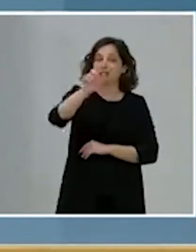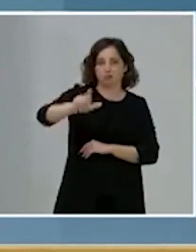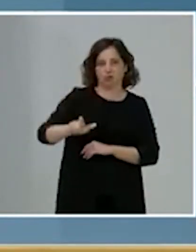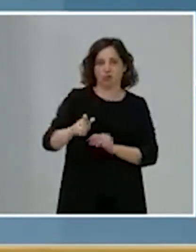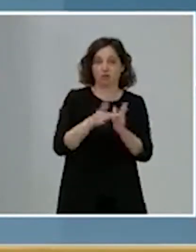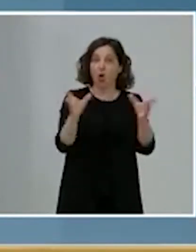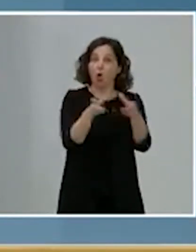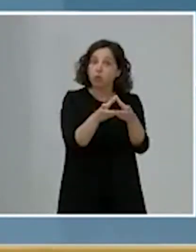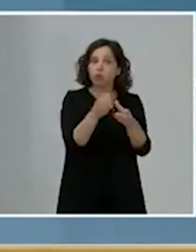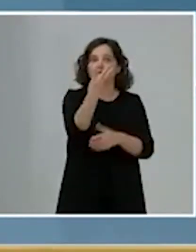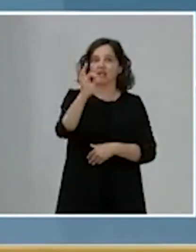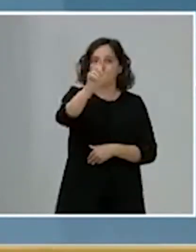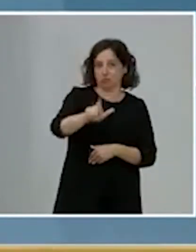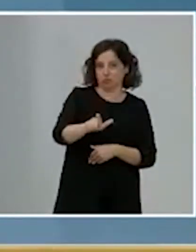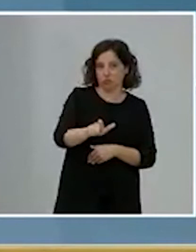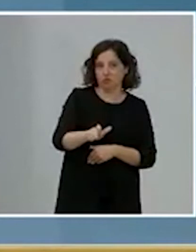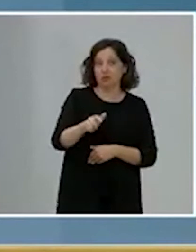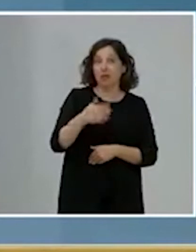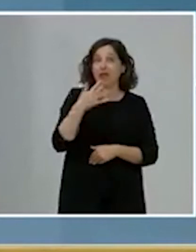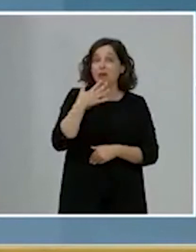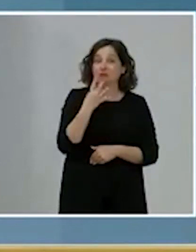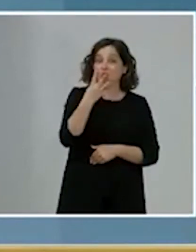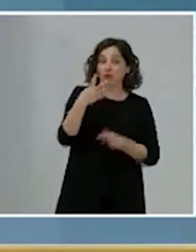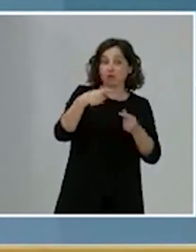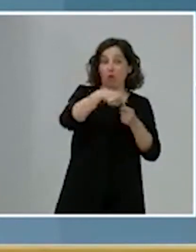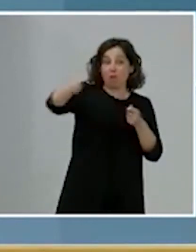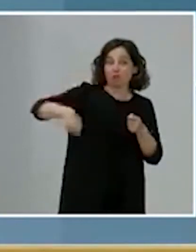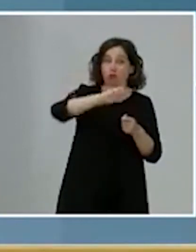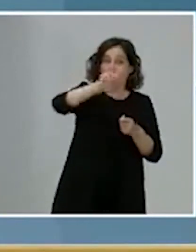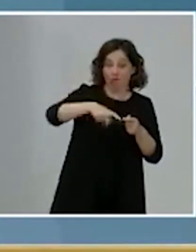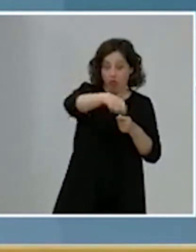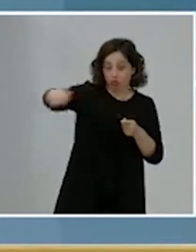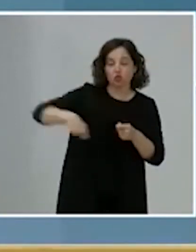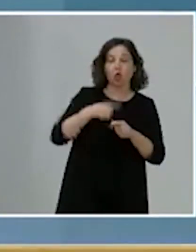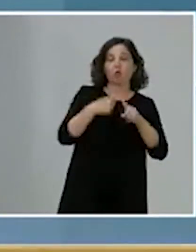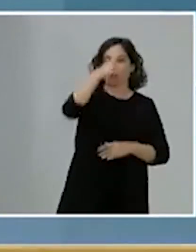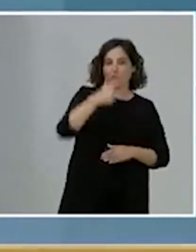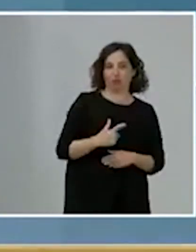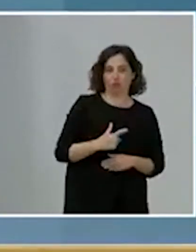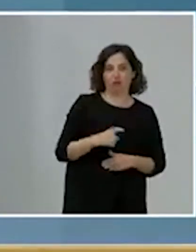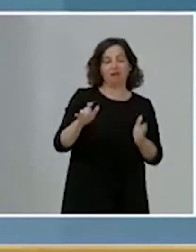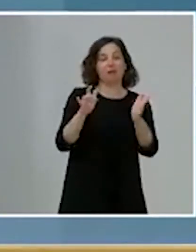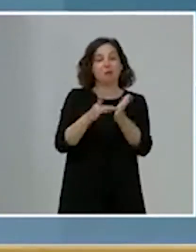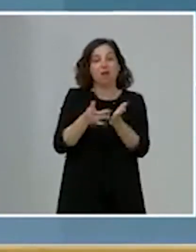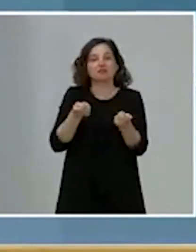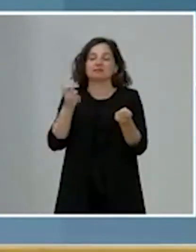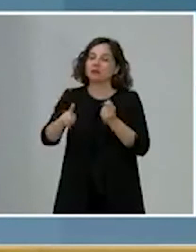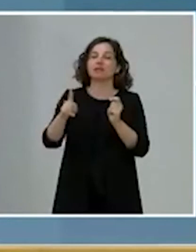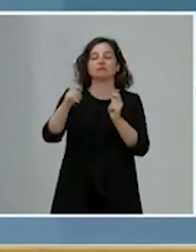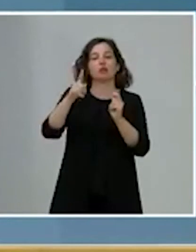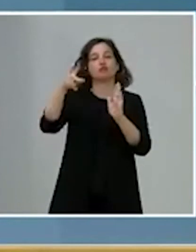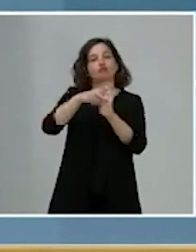las actividades de grupo, garantizando 4 metros cuadrados por persona. También se regulan los eventos deportivos,